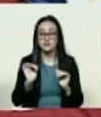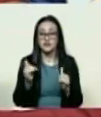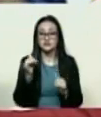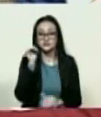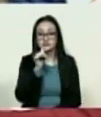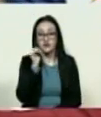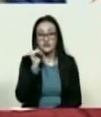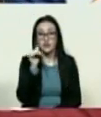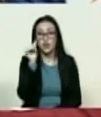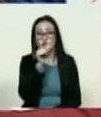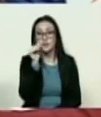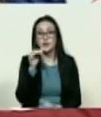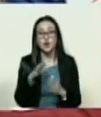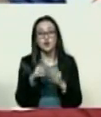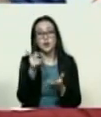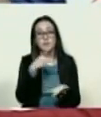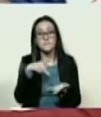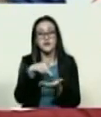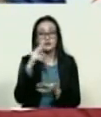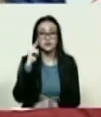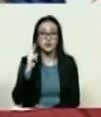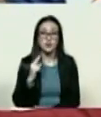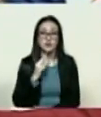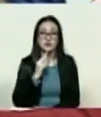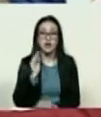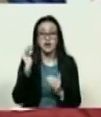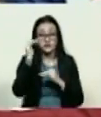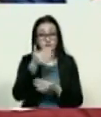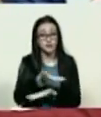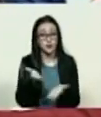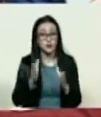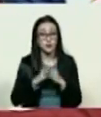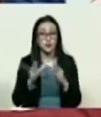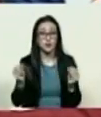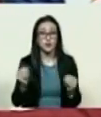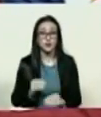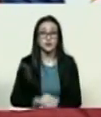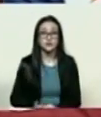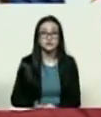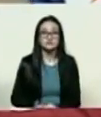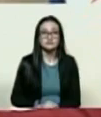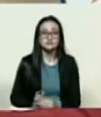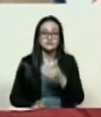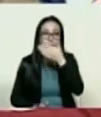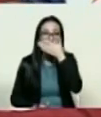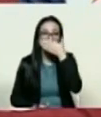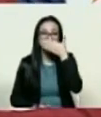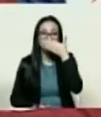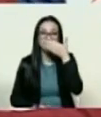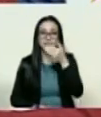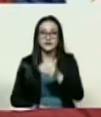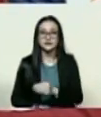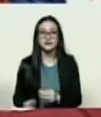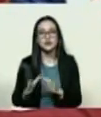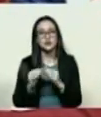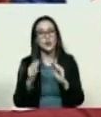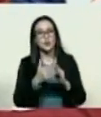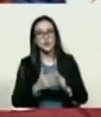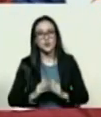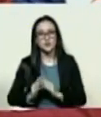sábado y domingo en todas las plazas Bolívar. Atención, compañeros y compañeras, hermanos, camaradas de todos los municipios de